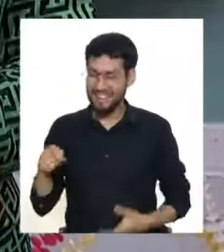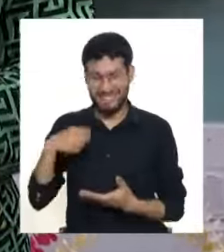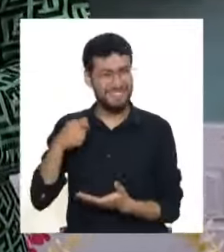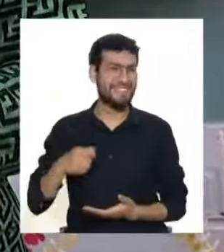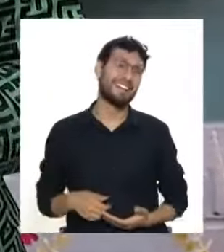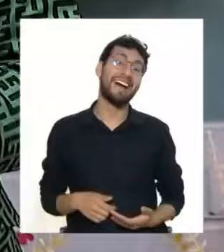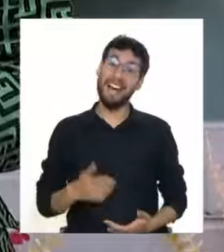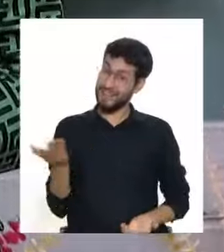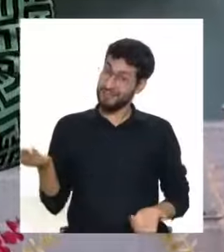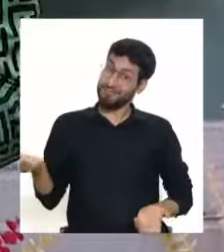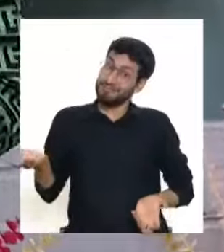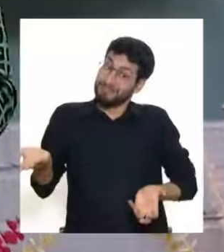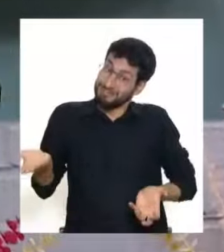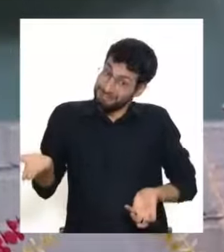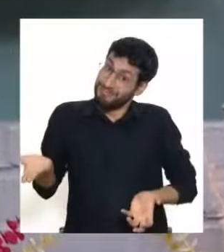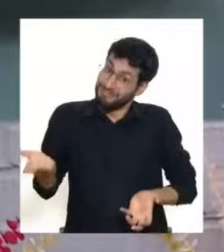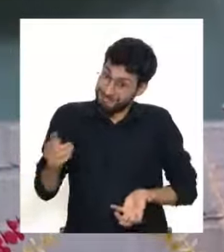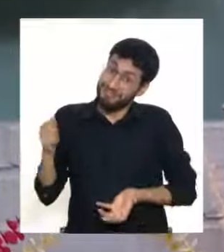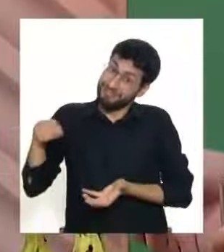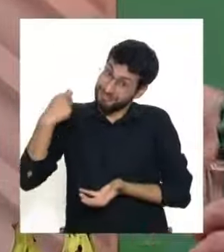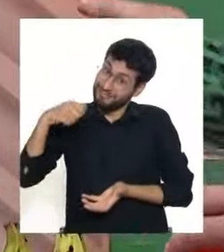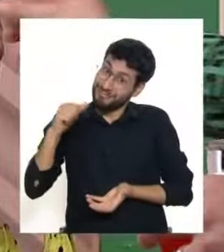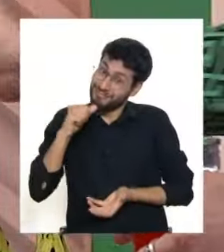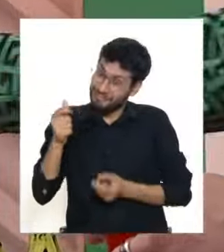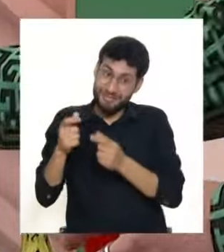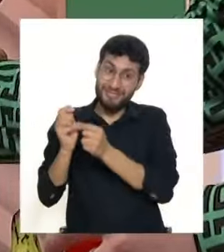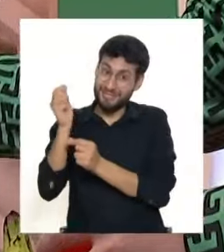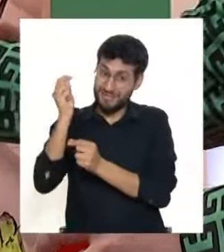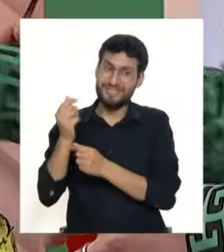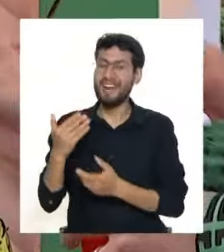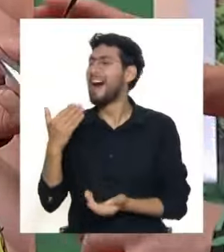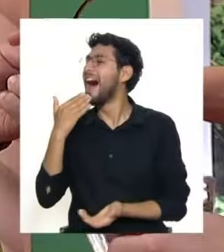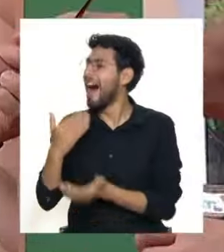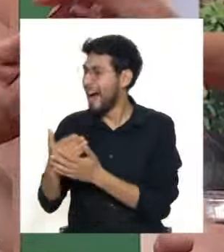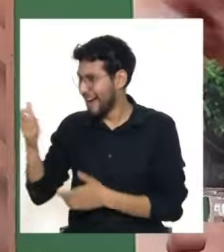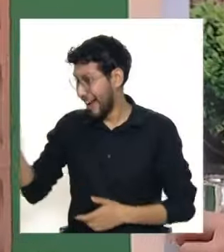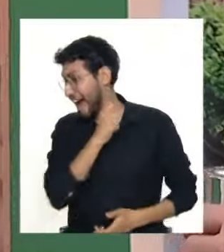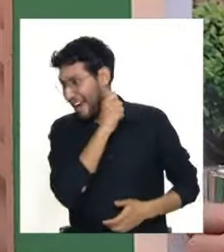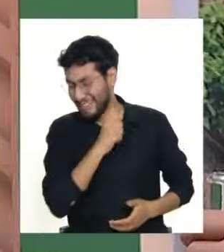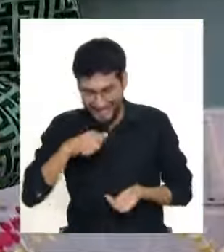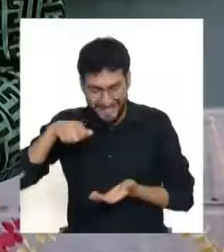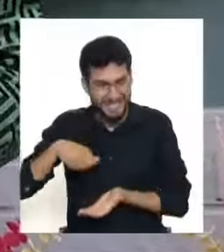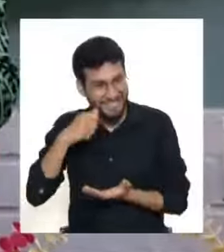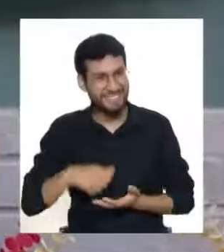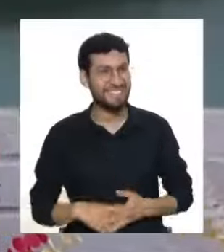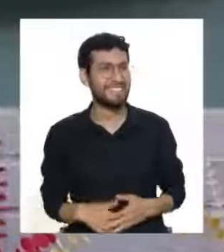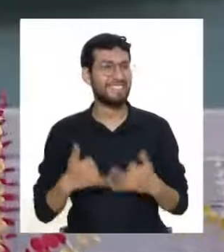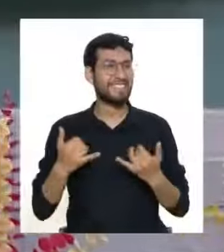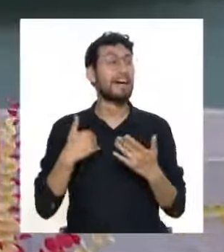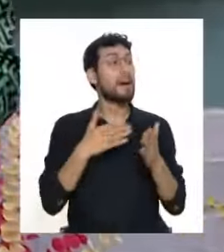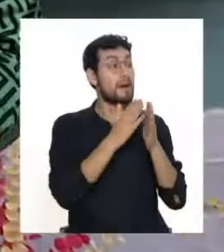cucharita, claro. Es infaltable. ¿Cómo haríamos? Gracias, mi rey, gracias. No vamos a decir esto en paqueta.